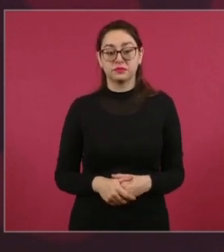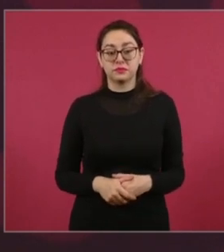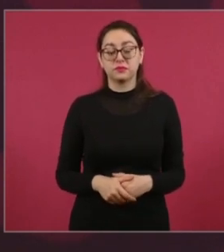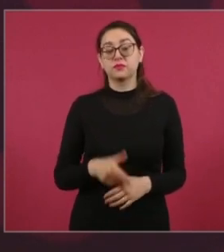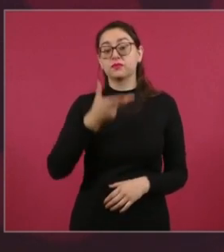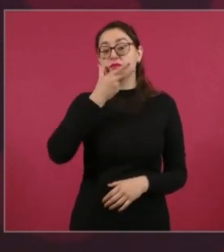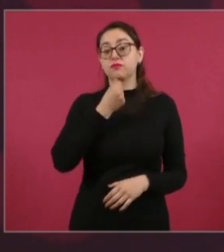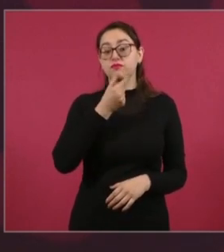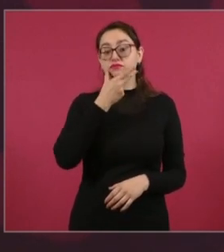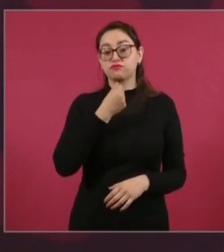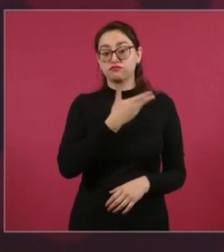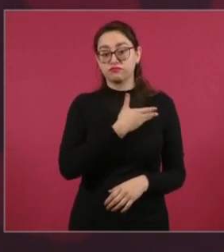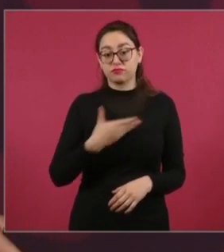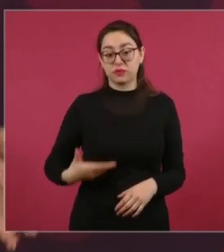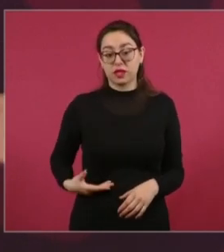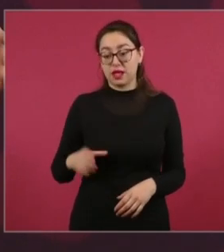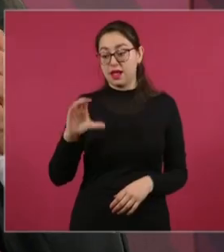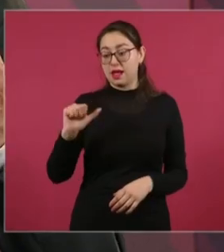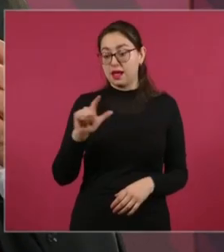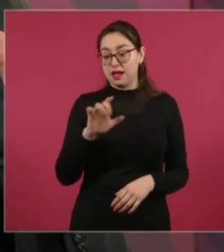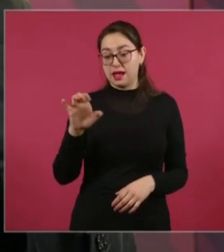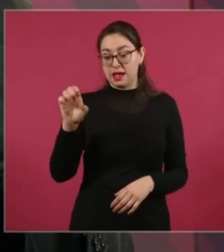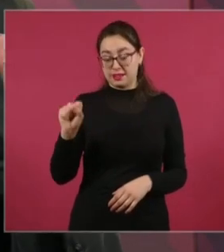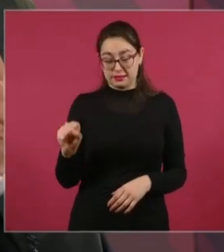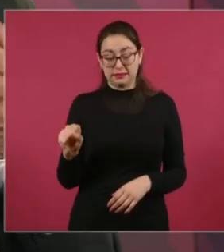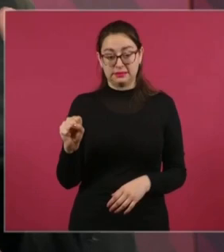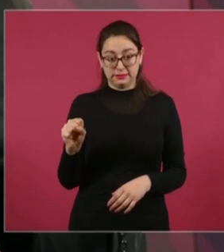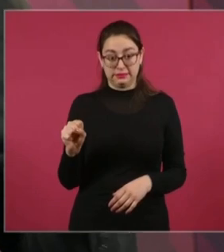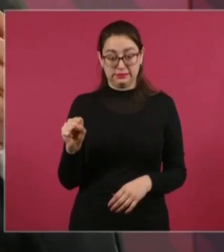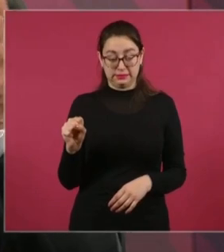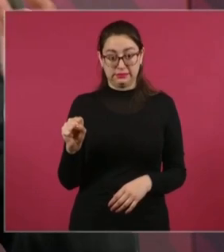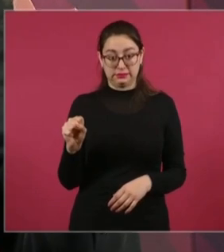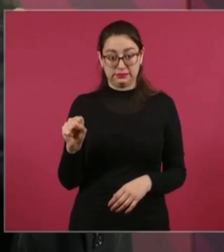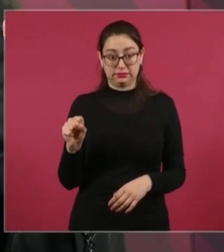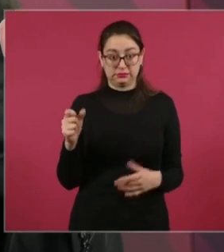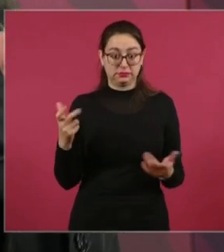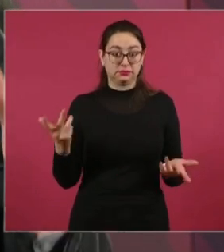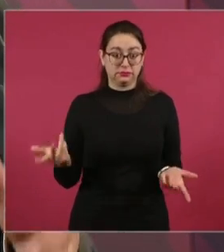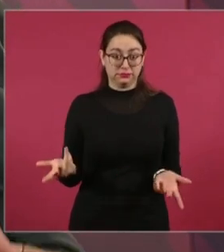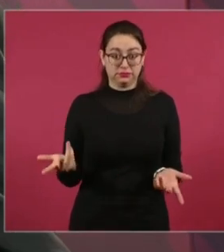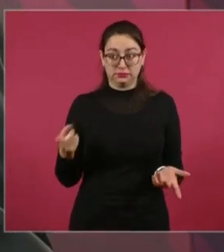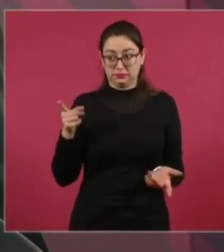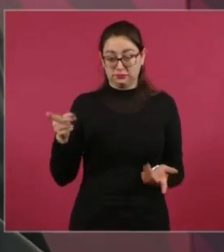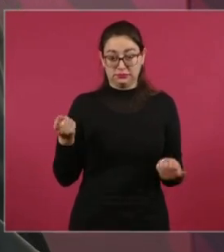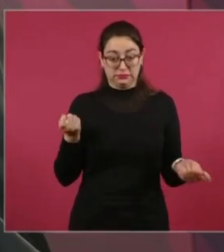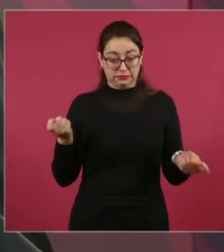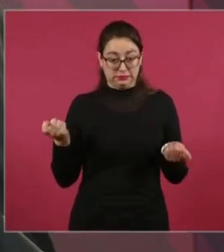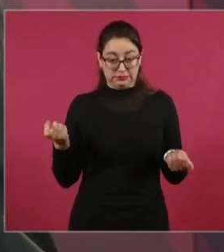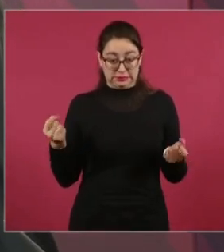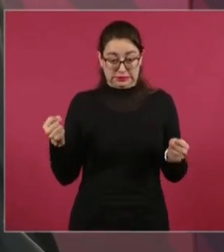imagínense cuánto tiempo dominó,